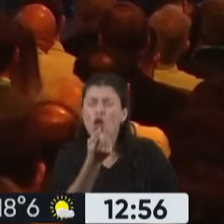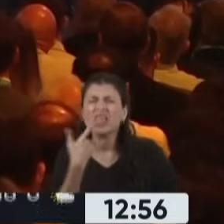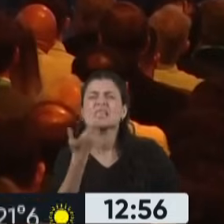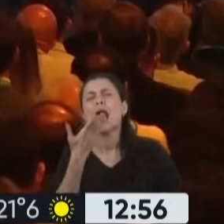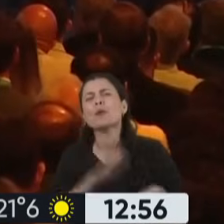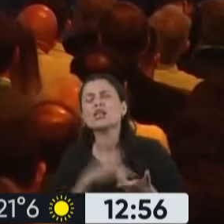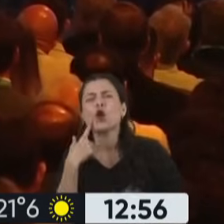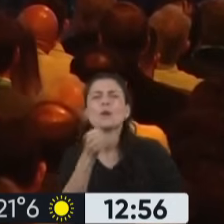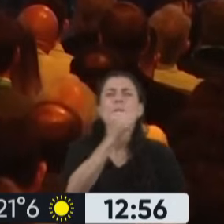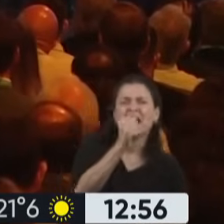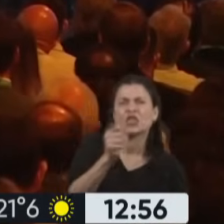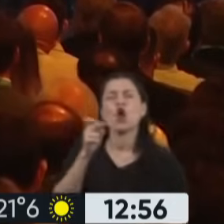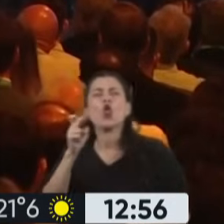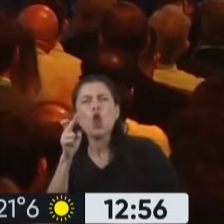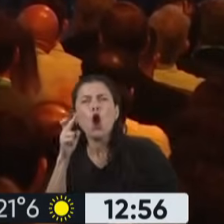real atrasado.